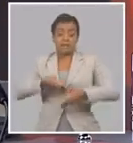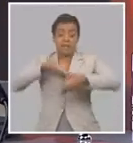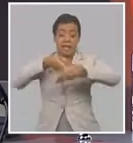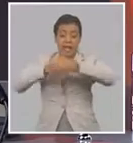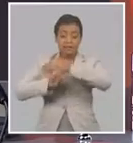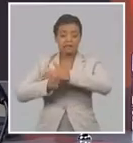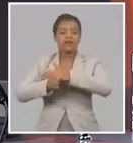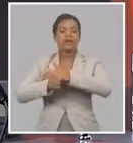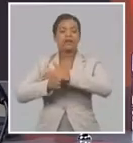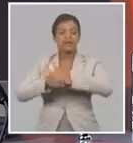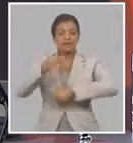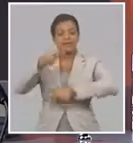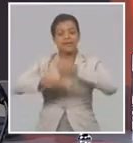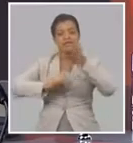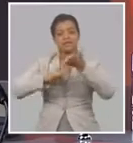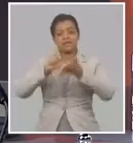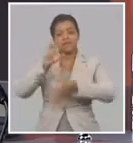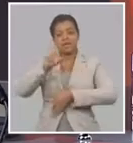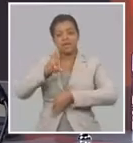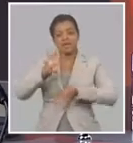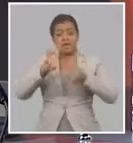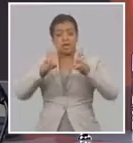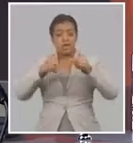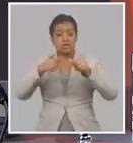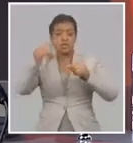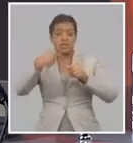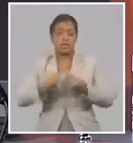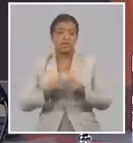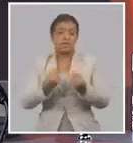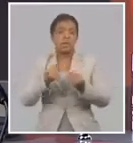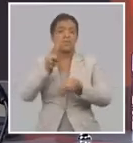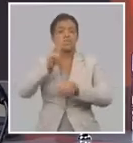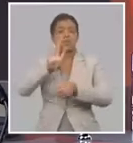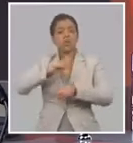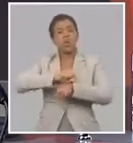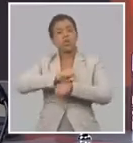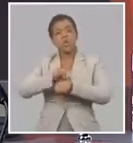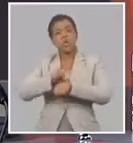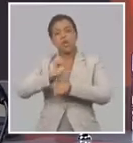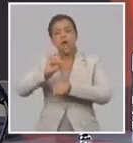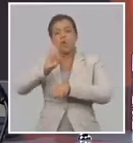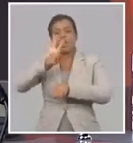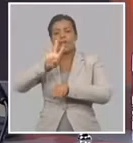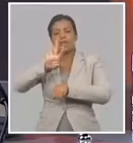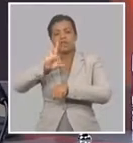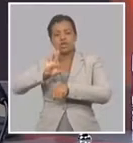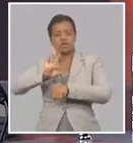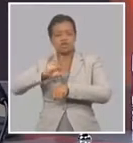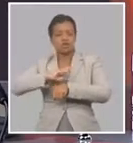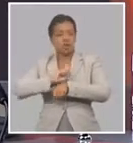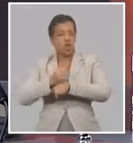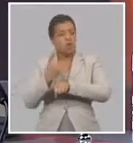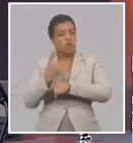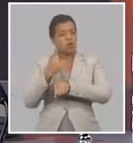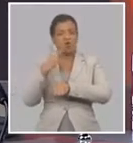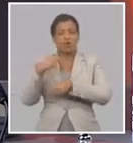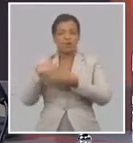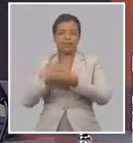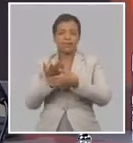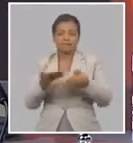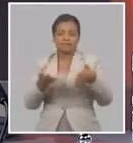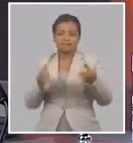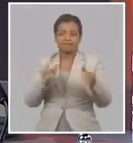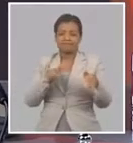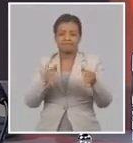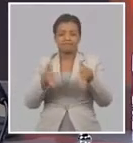entrada que el resultado de esa prueba debe estar entre las 24 y 48 horas de realizado o sea se le